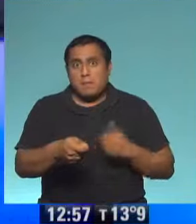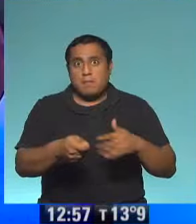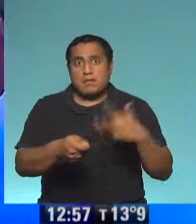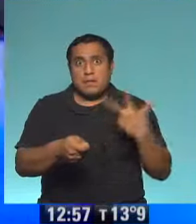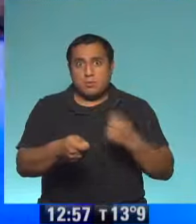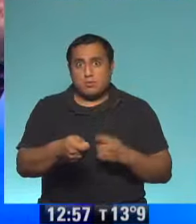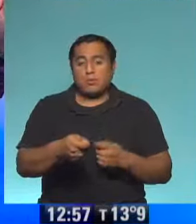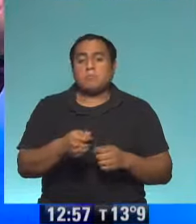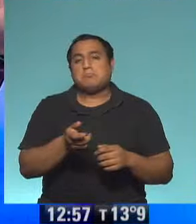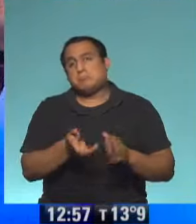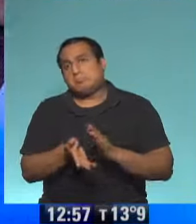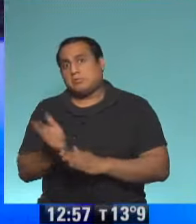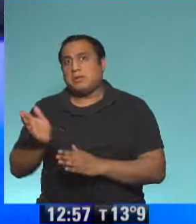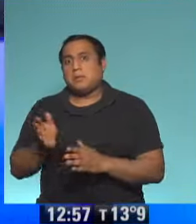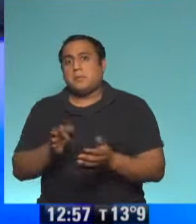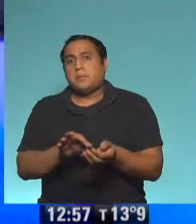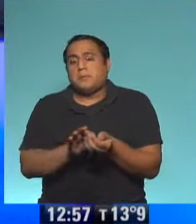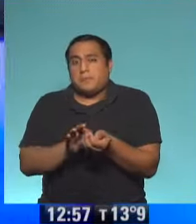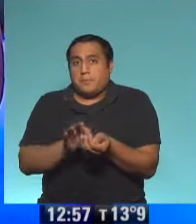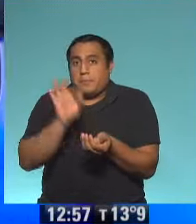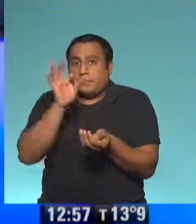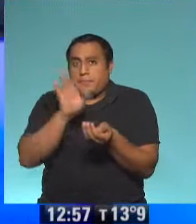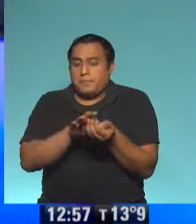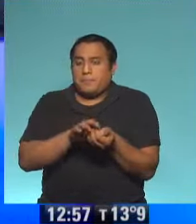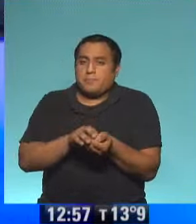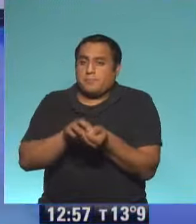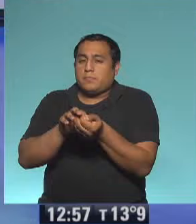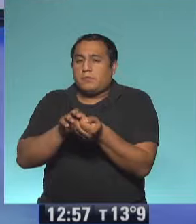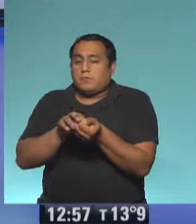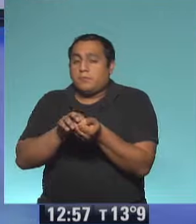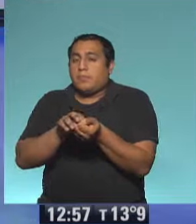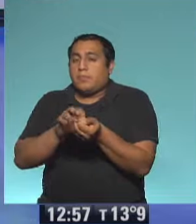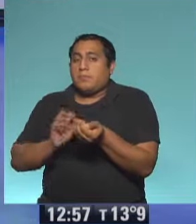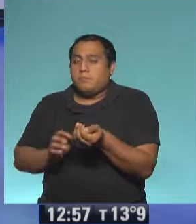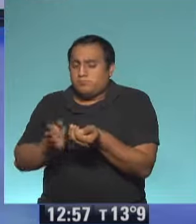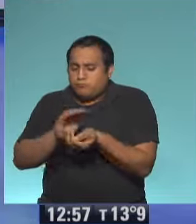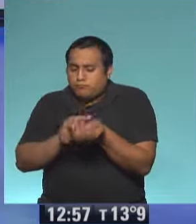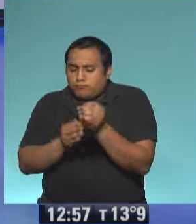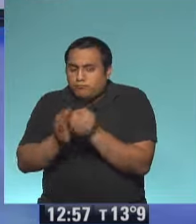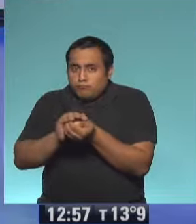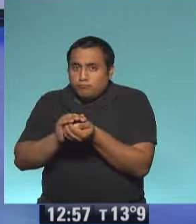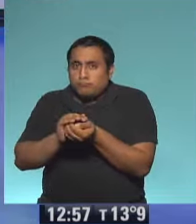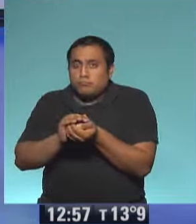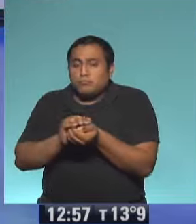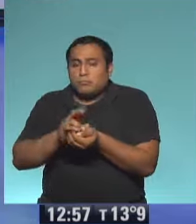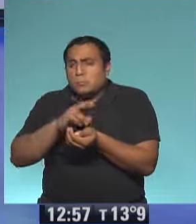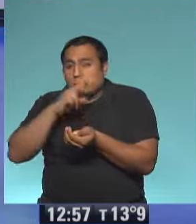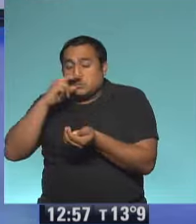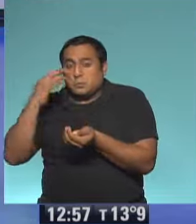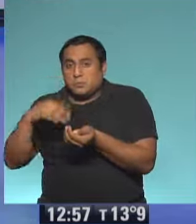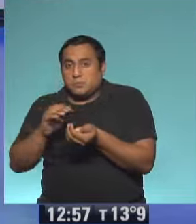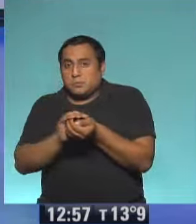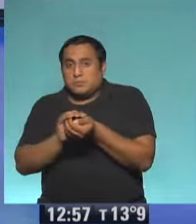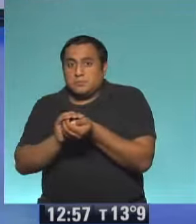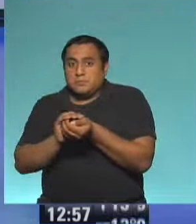galpón, estaba magnífica Virguita envuelta en su bata fulgurante y en una tufaranda,